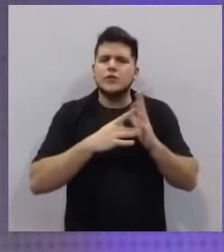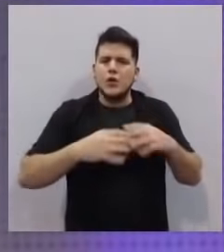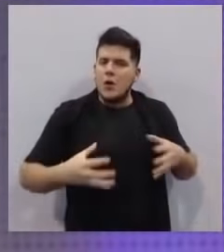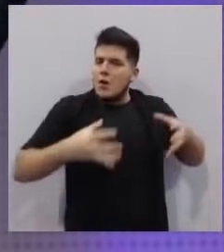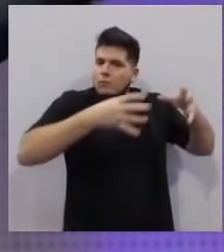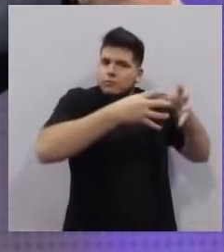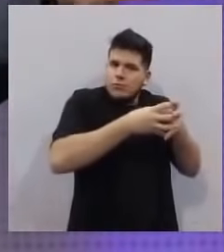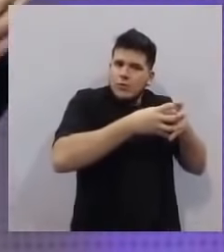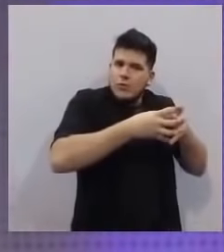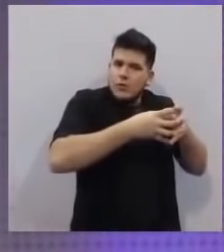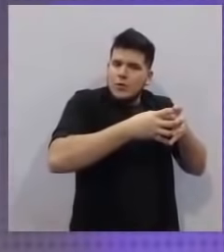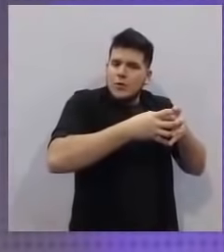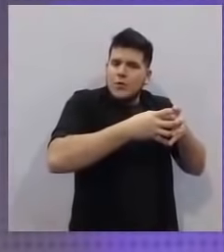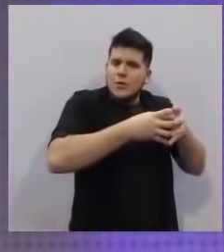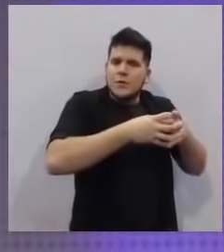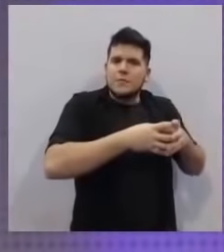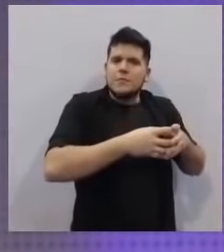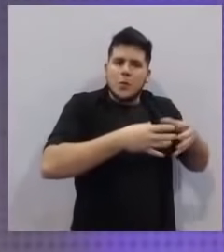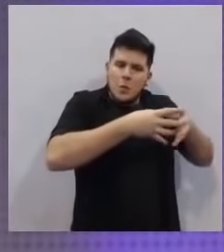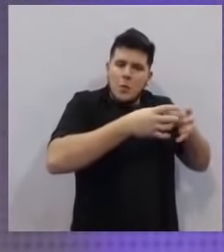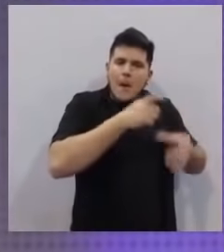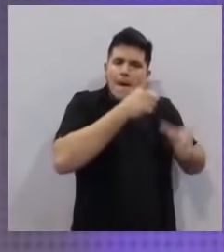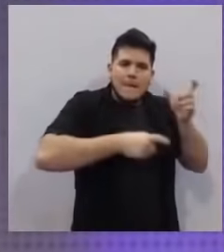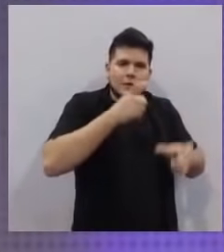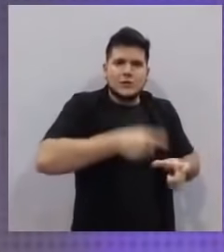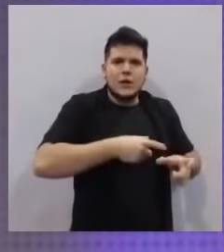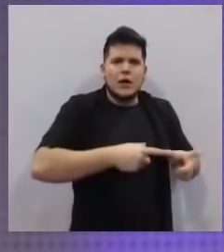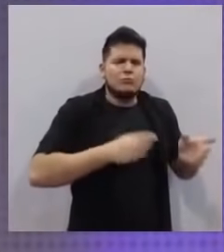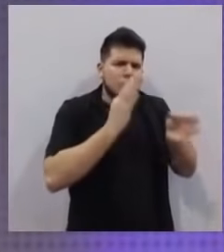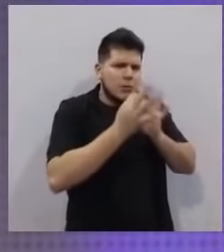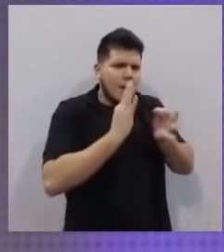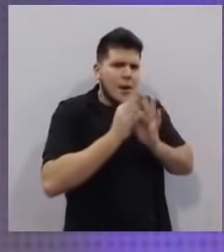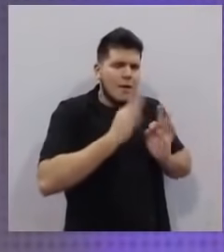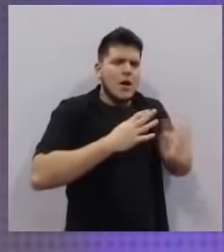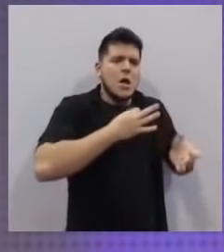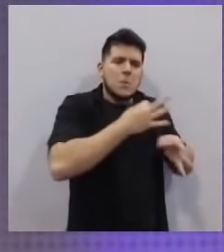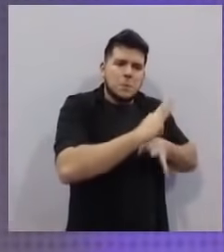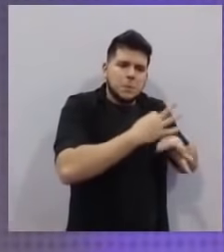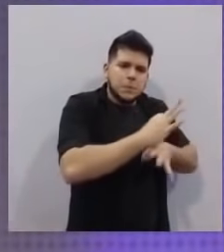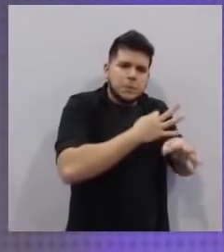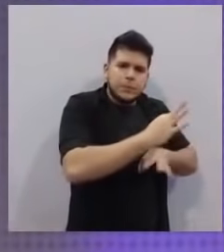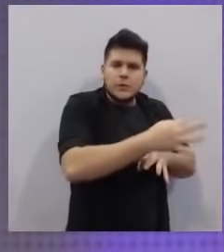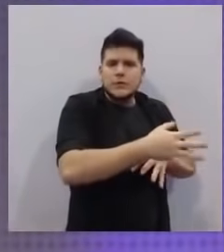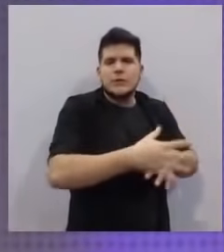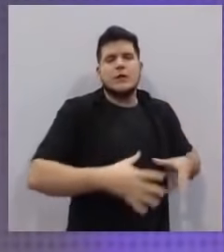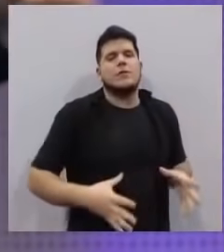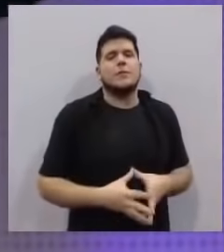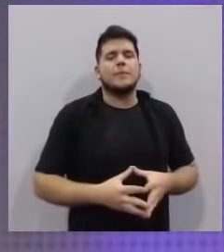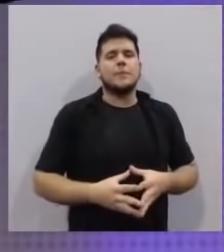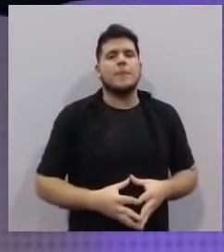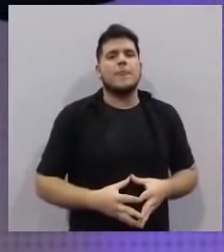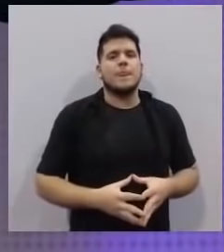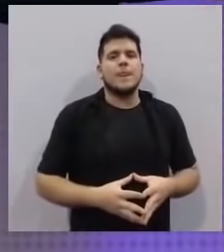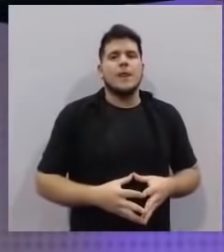enteró que jesús estaba allí y dice la palabra que la gente lo supo le siguió y en